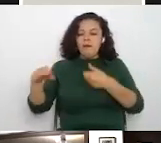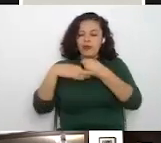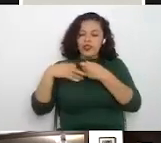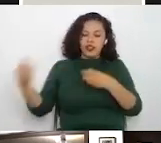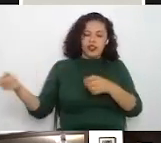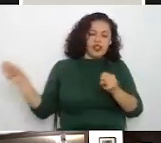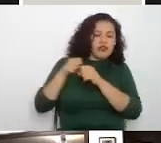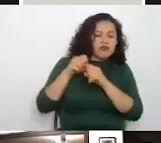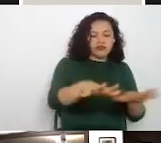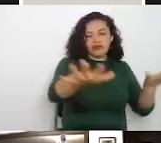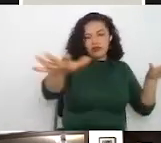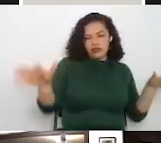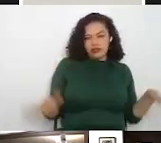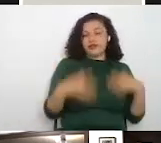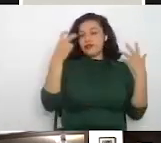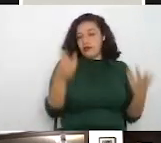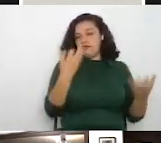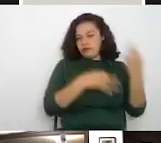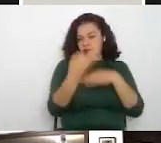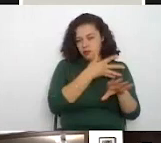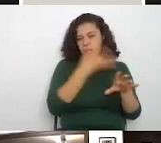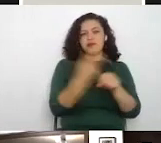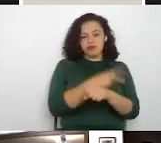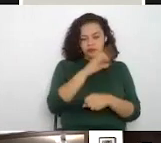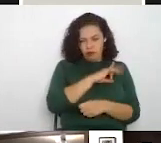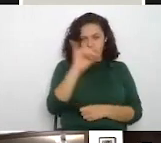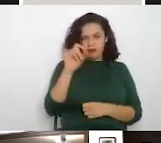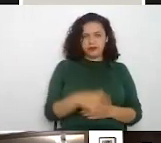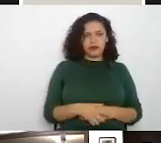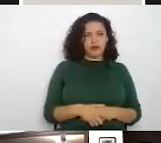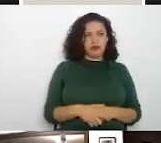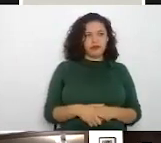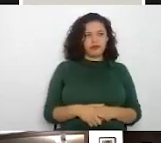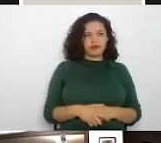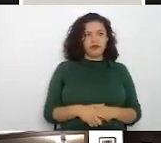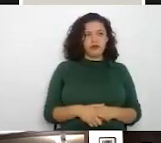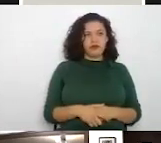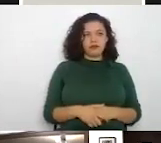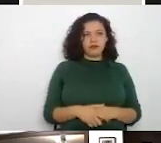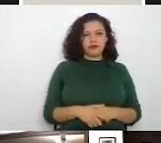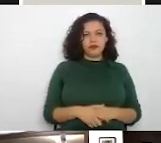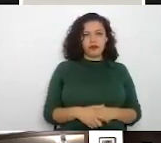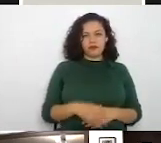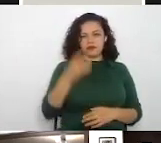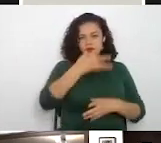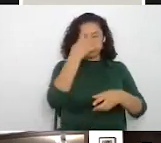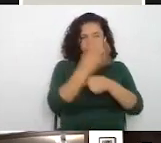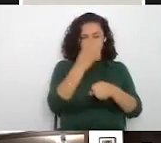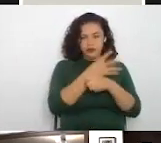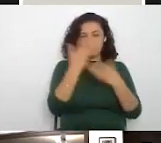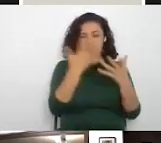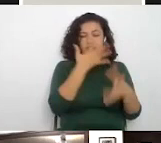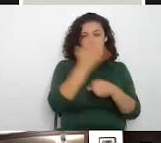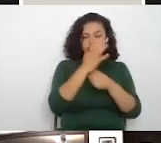manchamos el documento, todo eso nos puede servir. Entonces, esa sería la cuarta. Y la quinta técnica